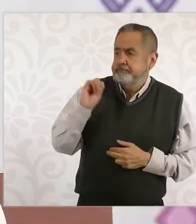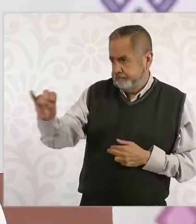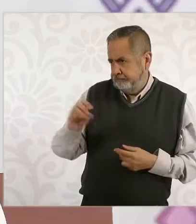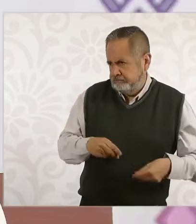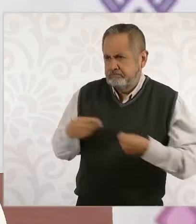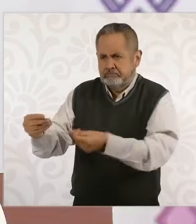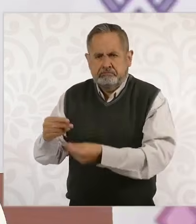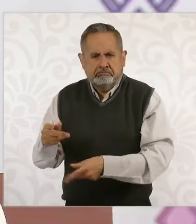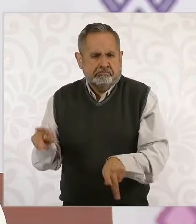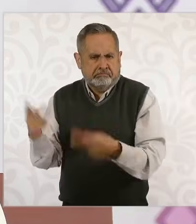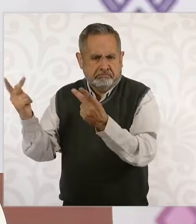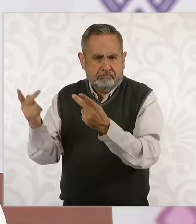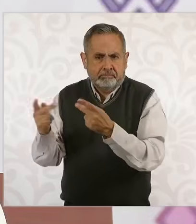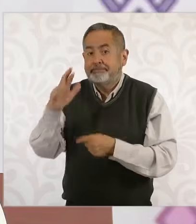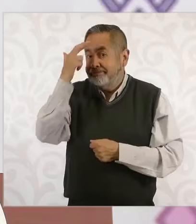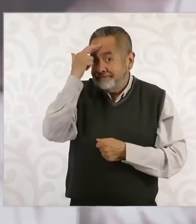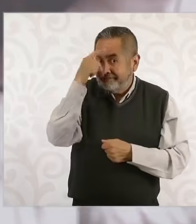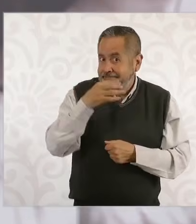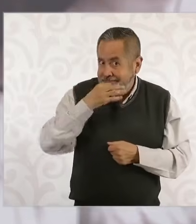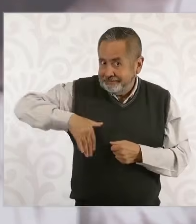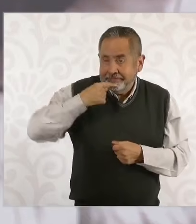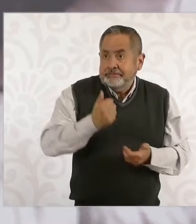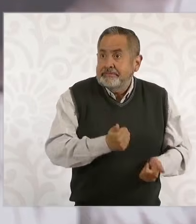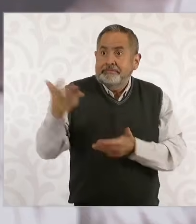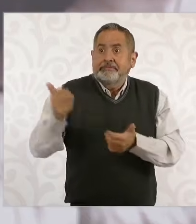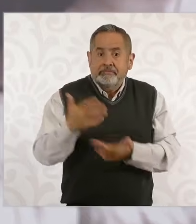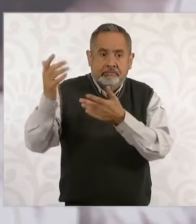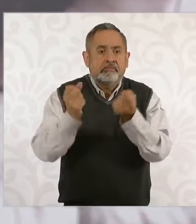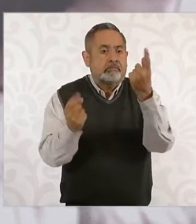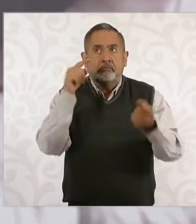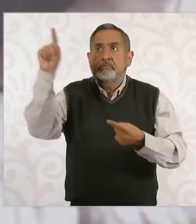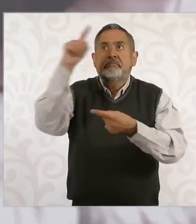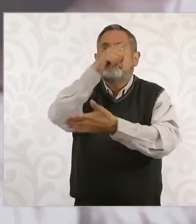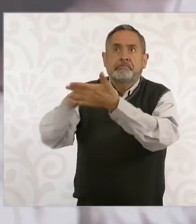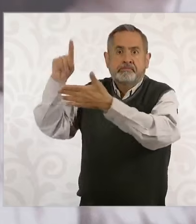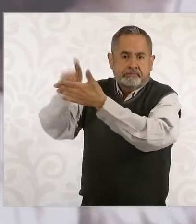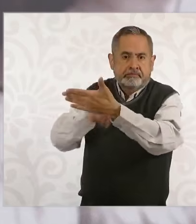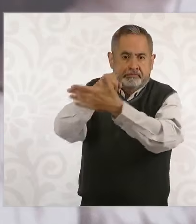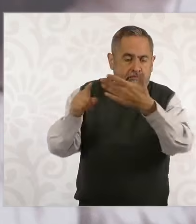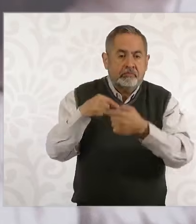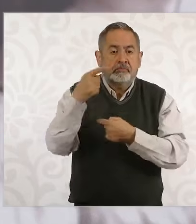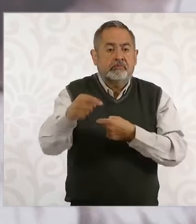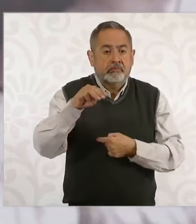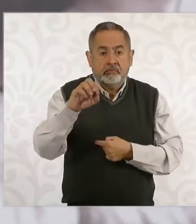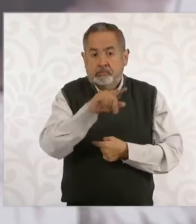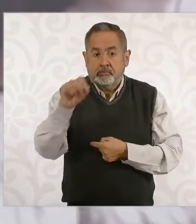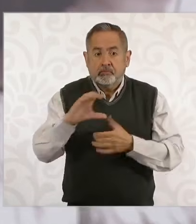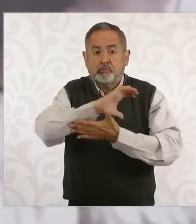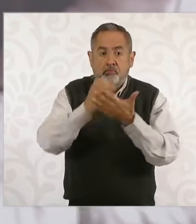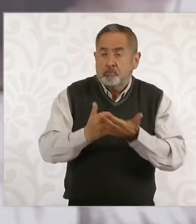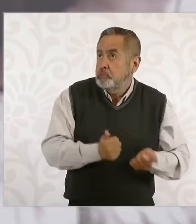he dicho, se están reduciendo nuestras exportaciones. Hemos tenido que cancelar ya contratos. A partir del próximo mes de marzo los